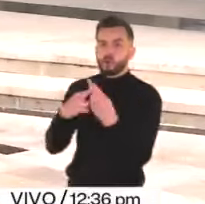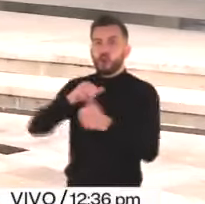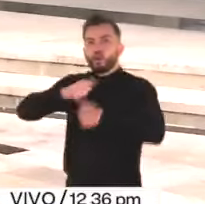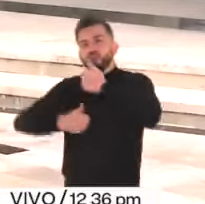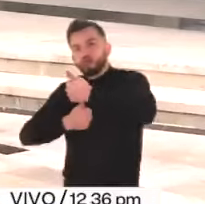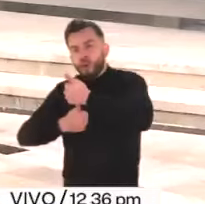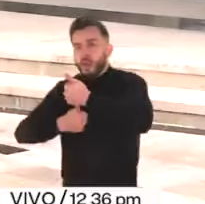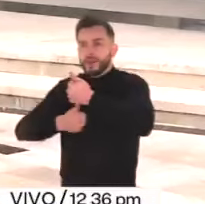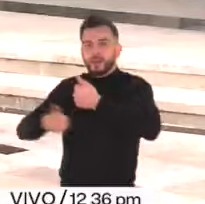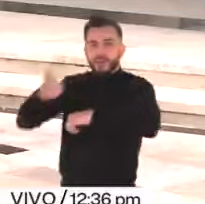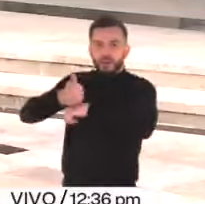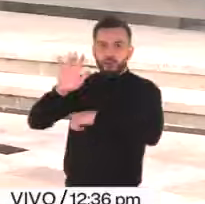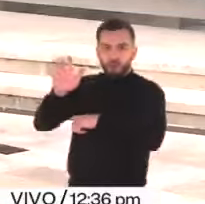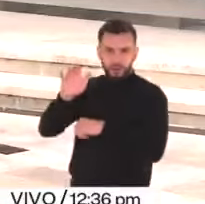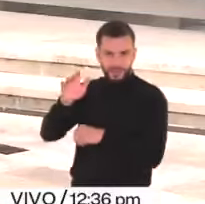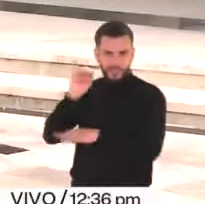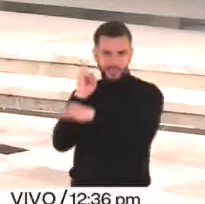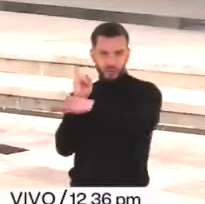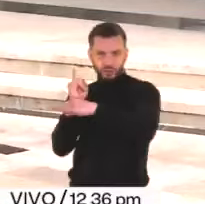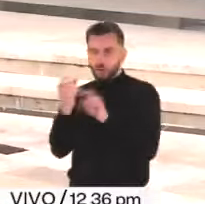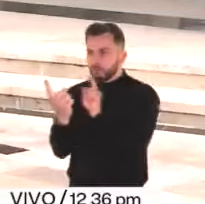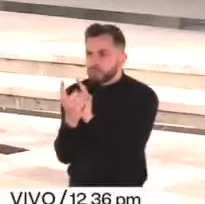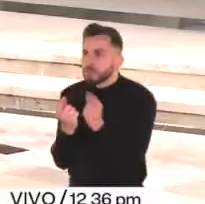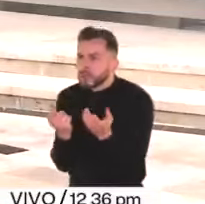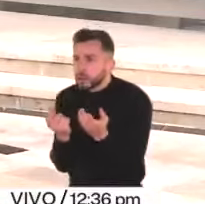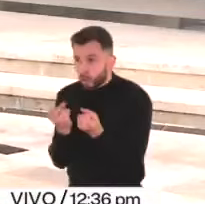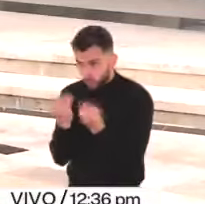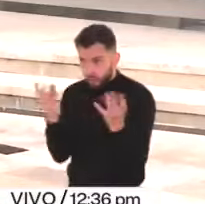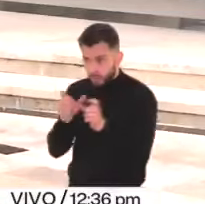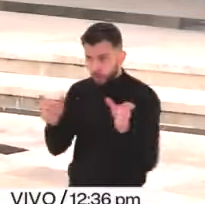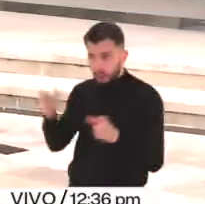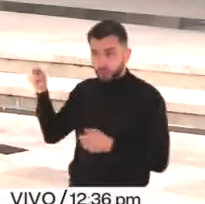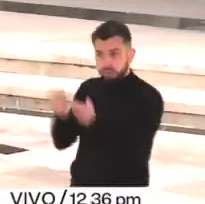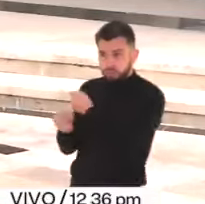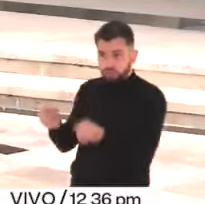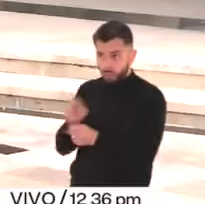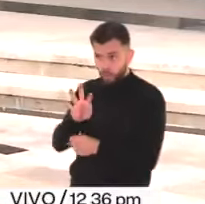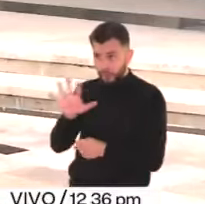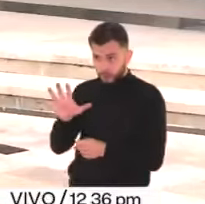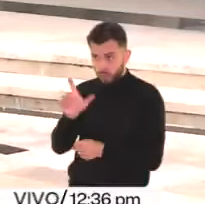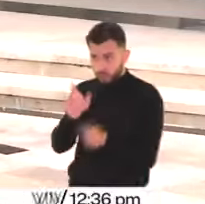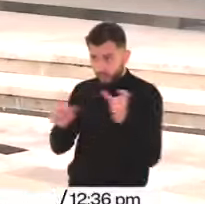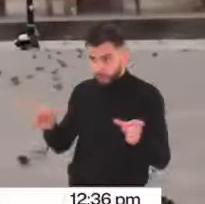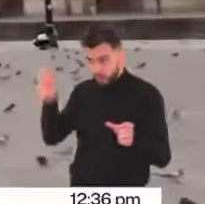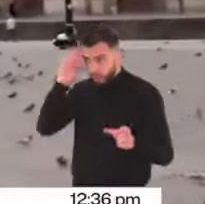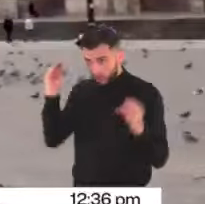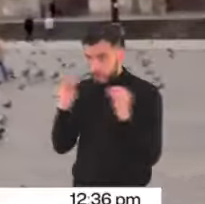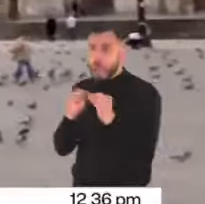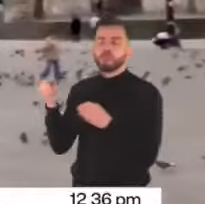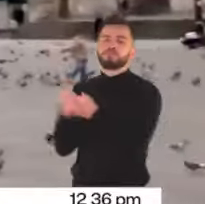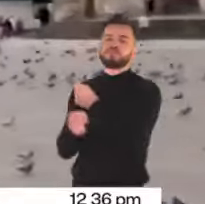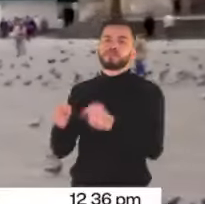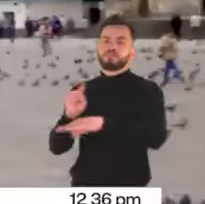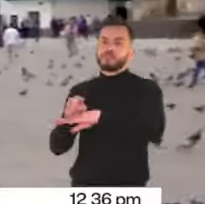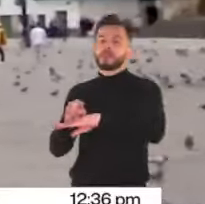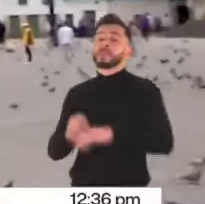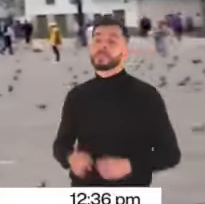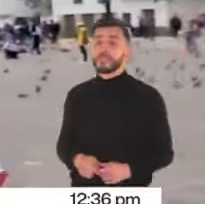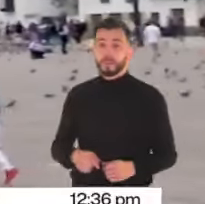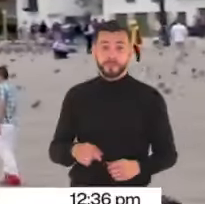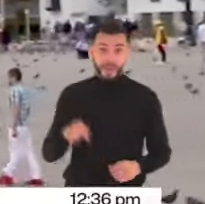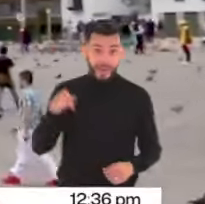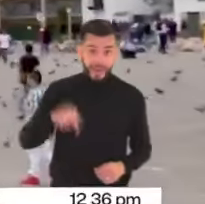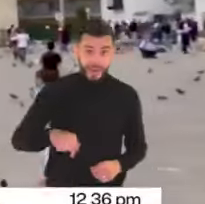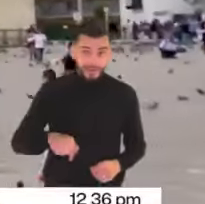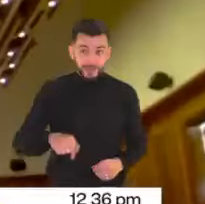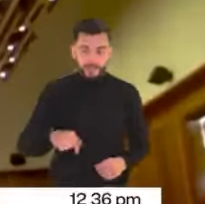de la institución. Dijo que llegarán 45 policías para reforzar la seguridad. Este jueves no fue una sala